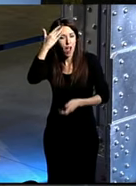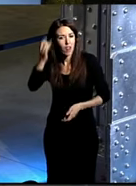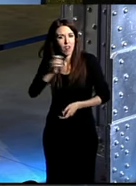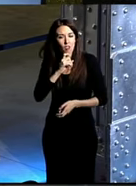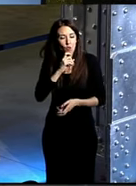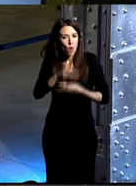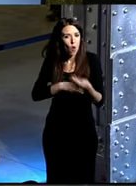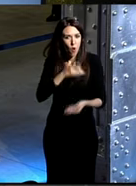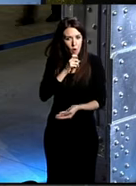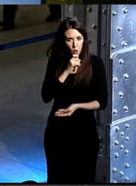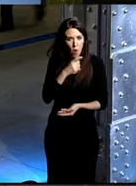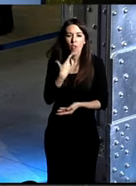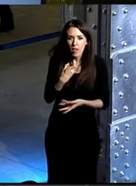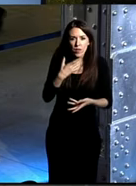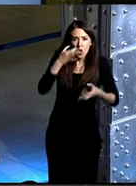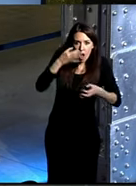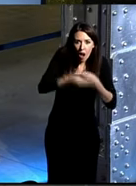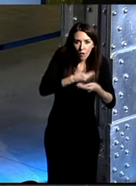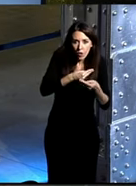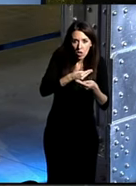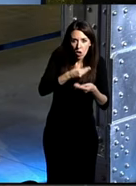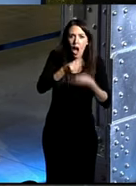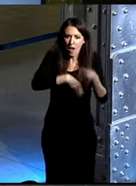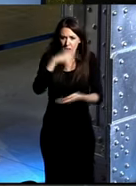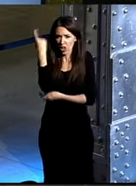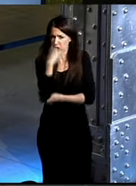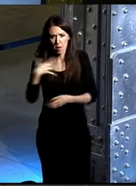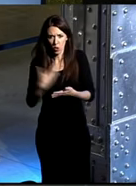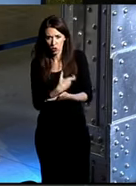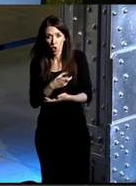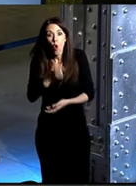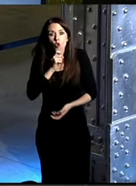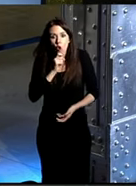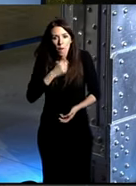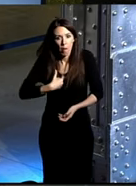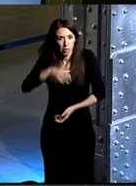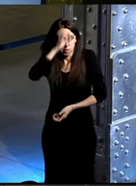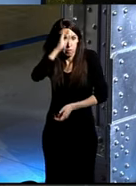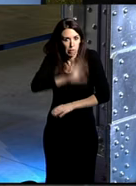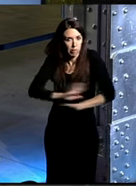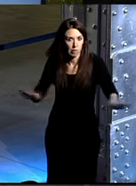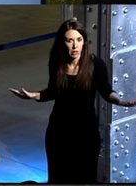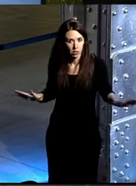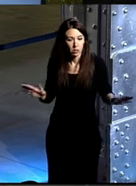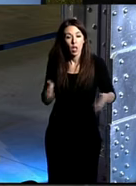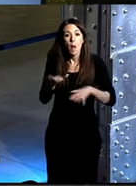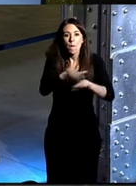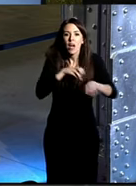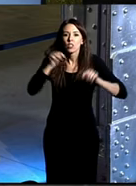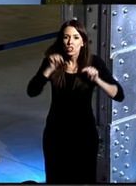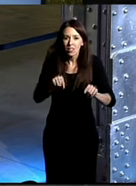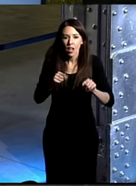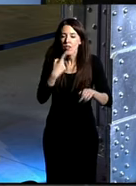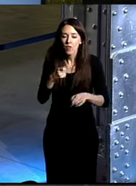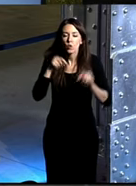cómo tendríamos que hacerlo. Lo difícil es hacerlo. ¿Qué hay que hacer? Lo sabemos todos. ¿Cómo hay que hacerlo? No lo sabe casi nadie. Y la dificultad está en esa, no en